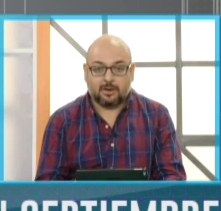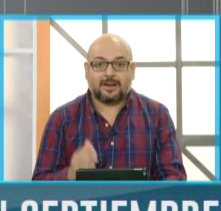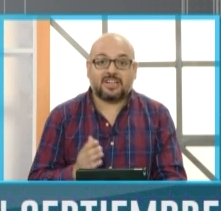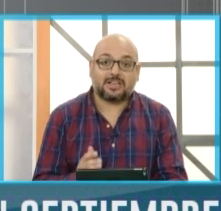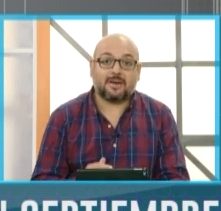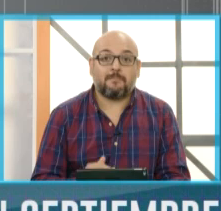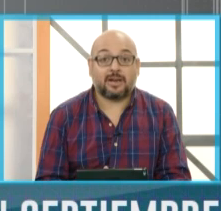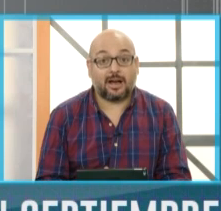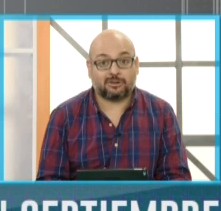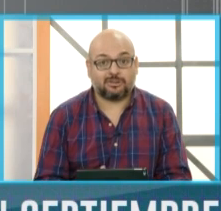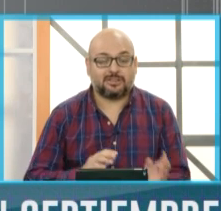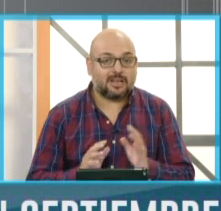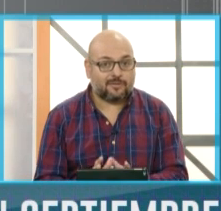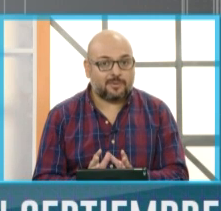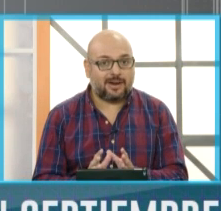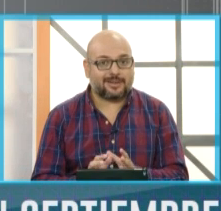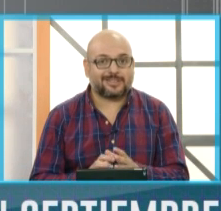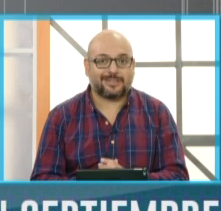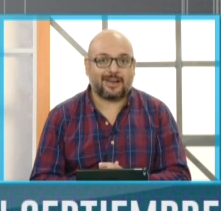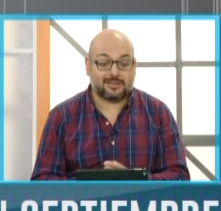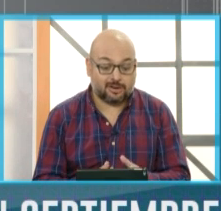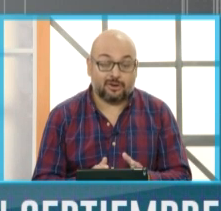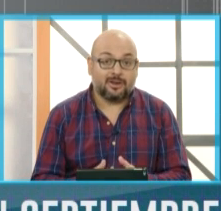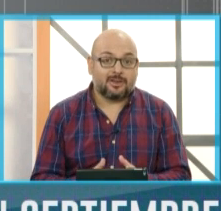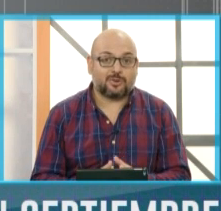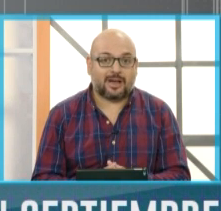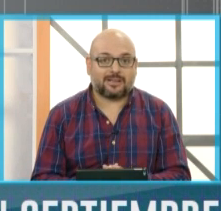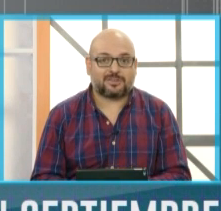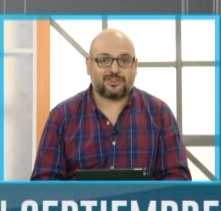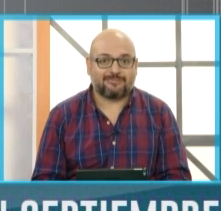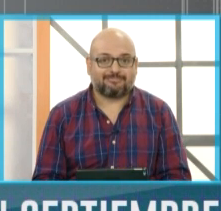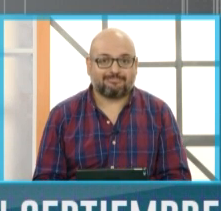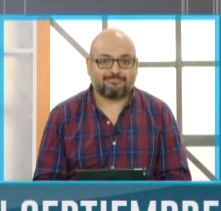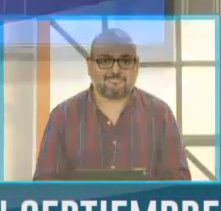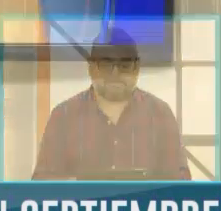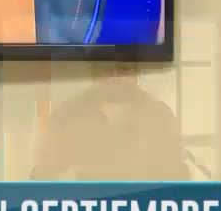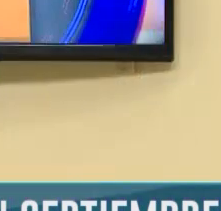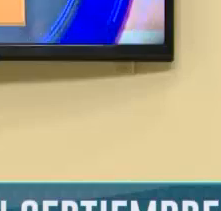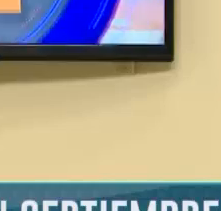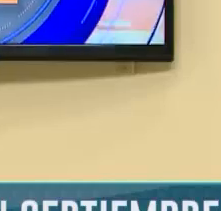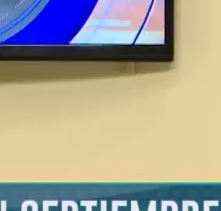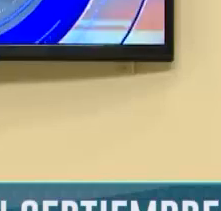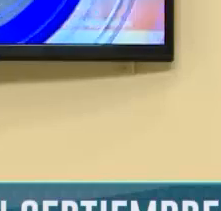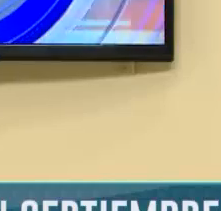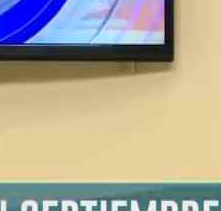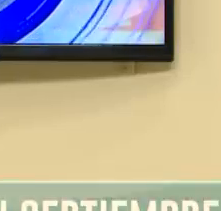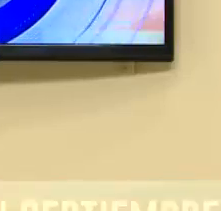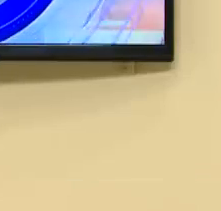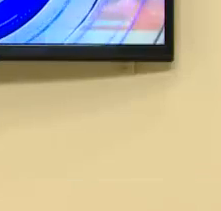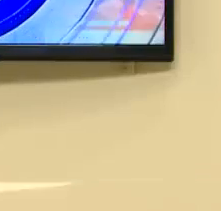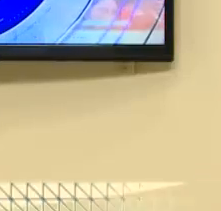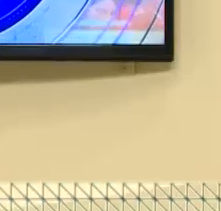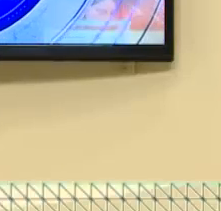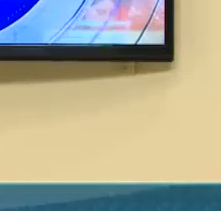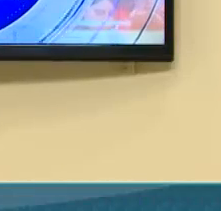hijo. Hashtag Macrigato. Esa es la forma en la que cerró su queja esta persona. Los temas más importantes que aparecen en la agenda de